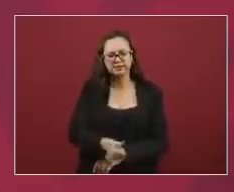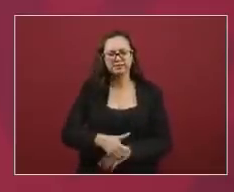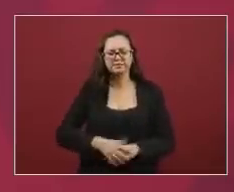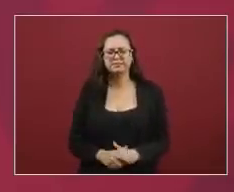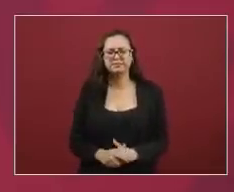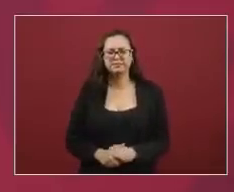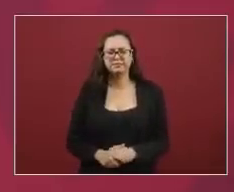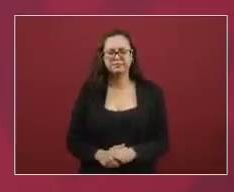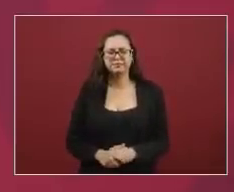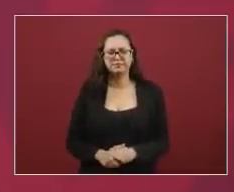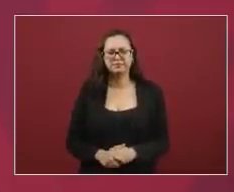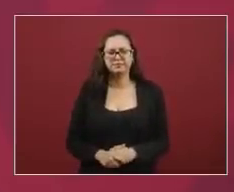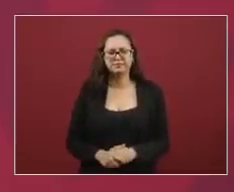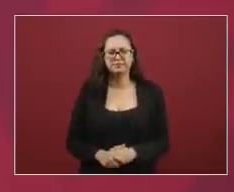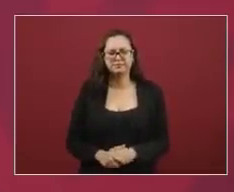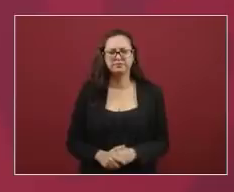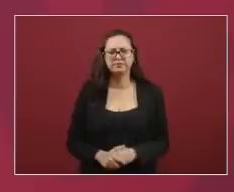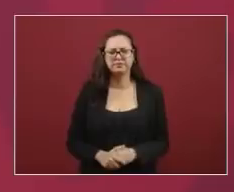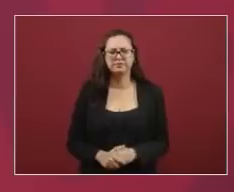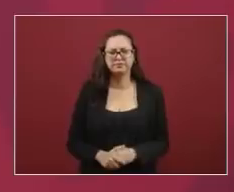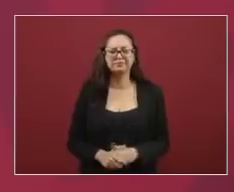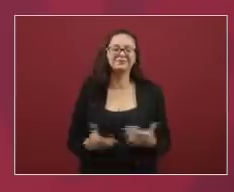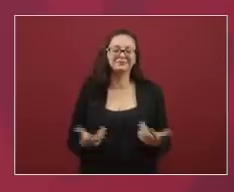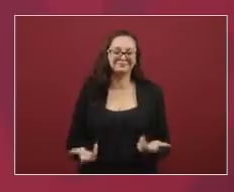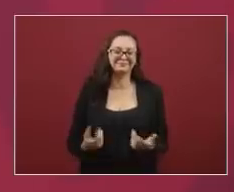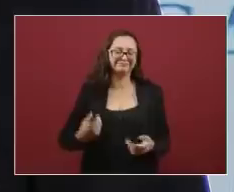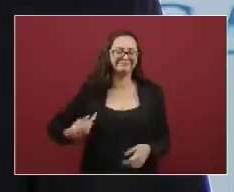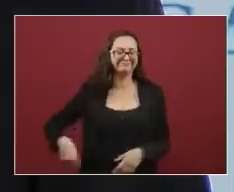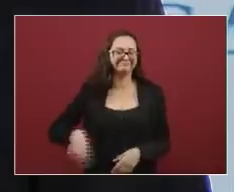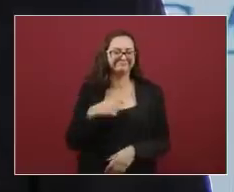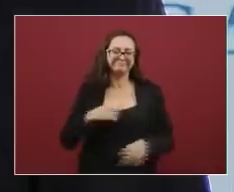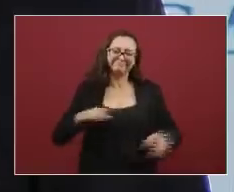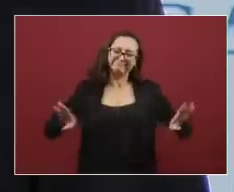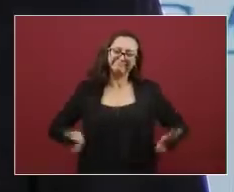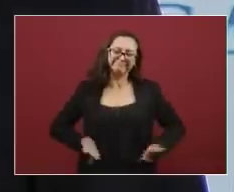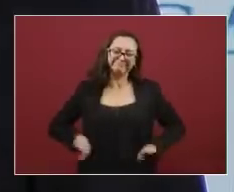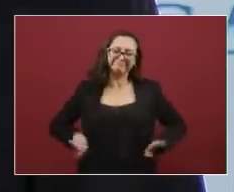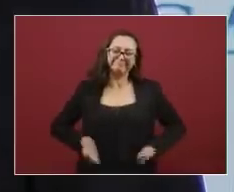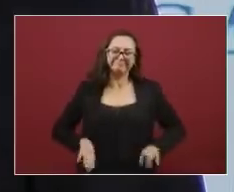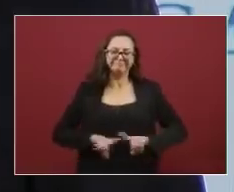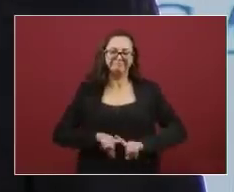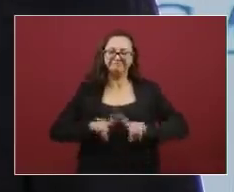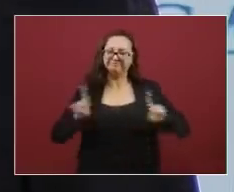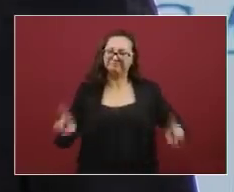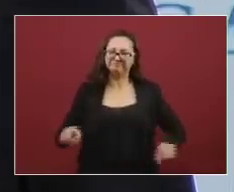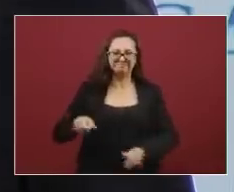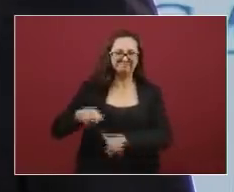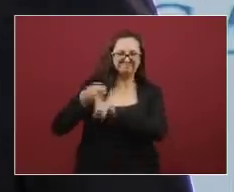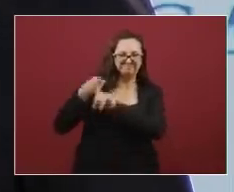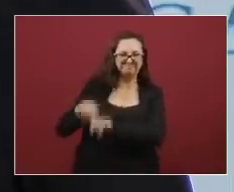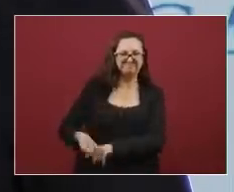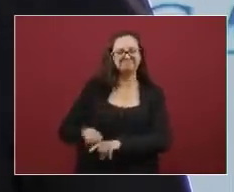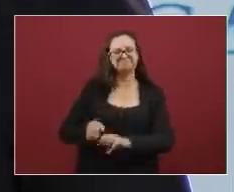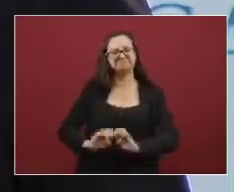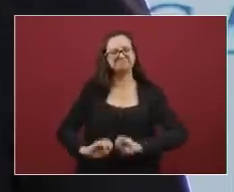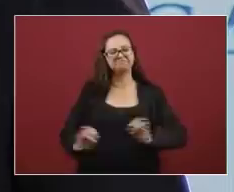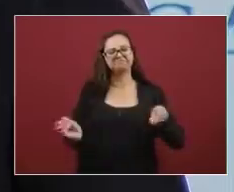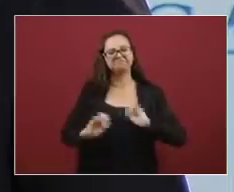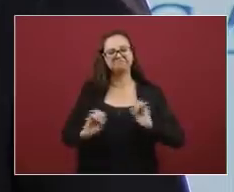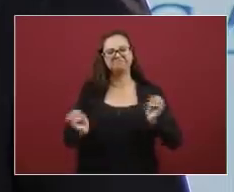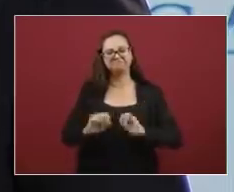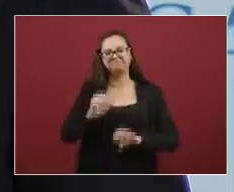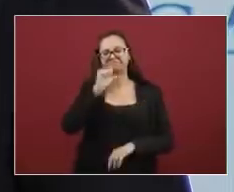En eso también somos distintos. No somos represores. Entonces, vamos a